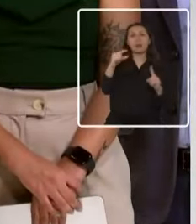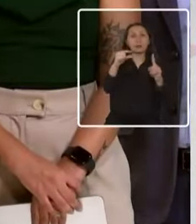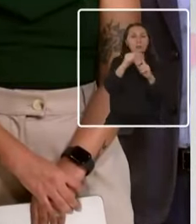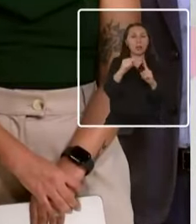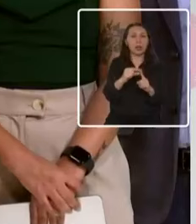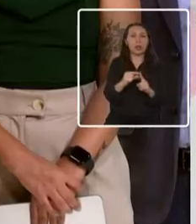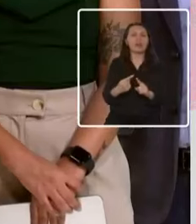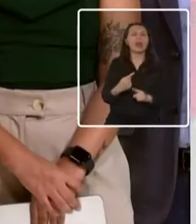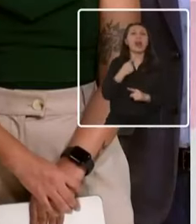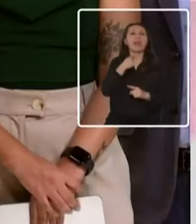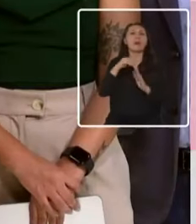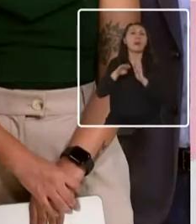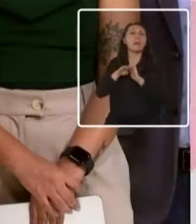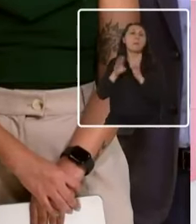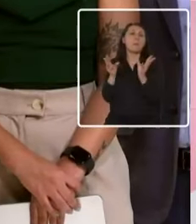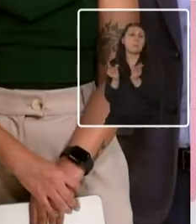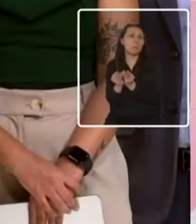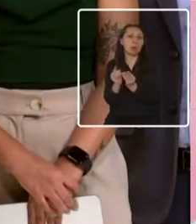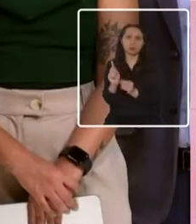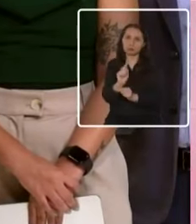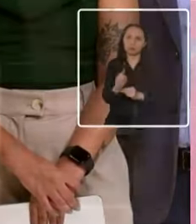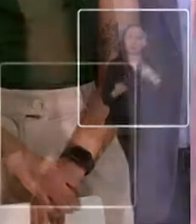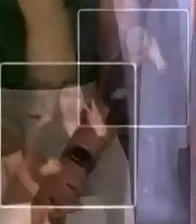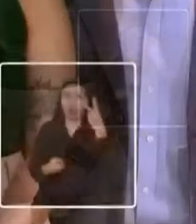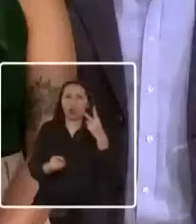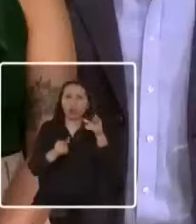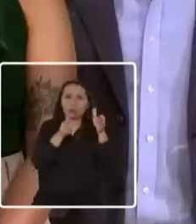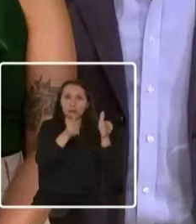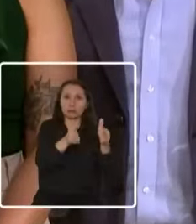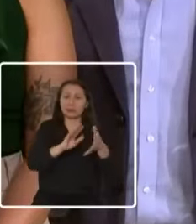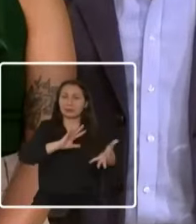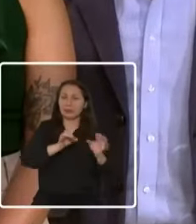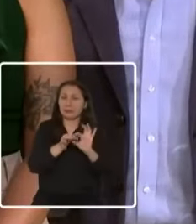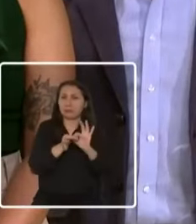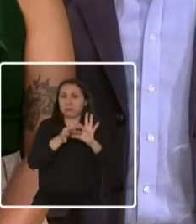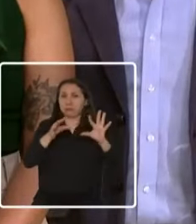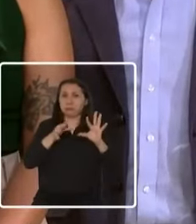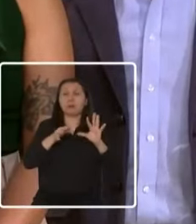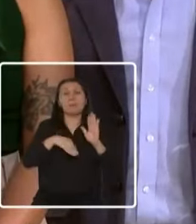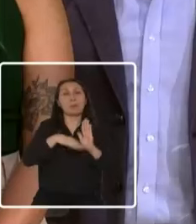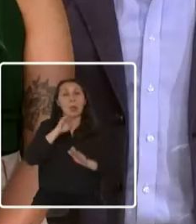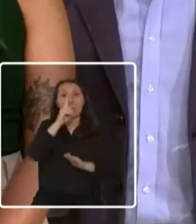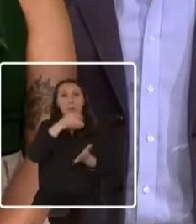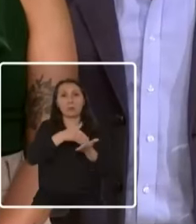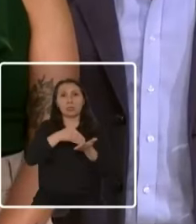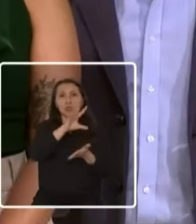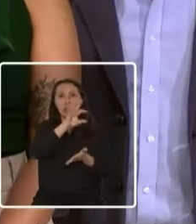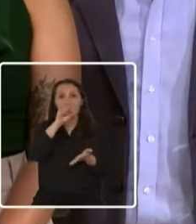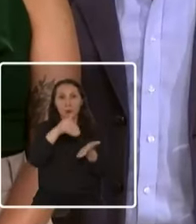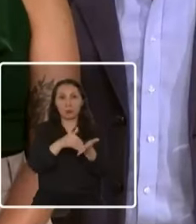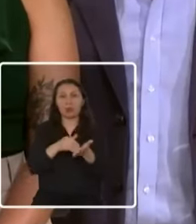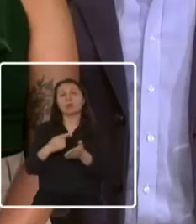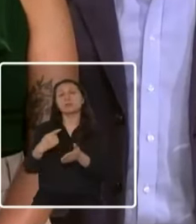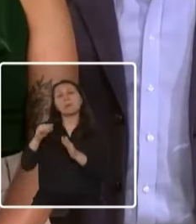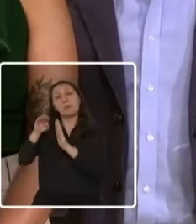concepto de afectación menor. Por tanto, se va a entregar solo en dos tramos: afectación mayor, 1.500.000, afectación